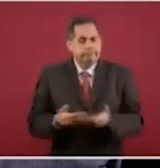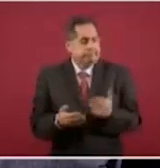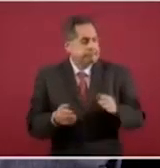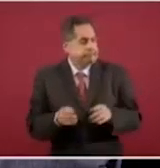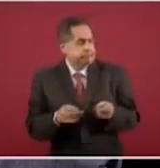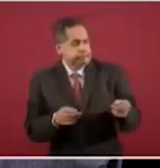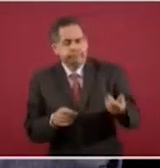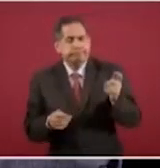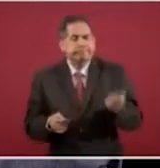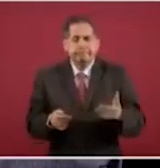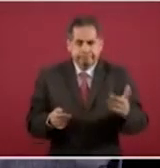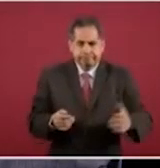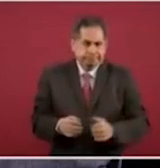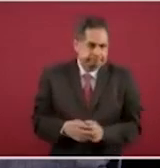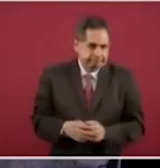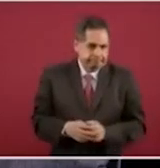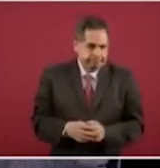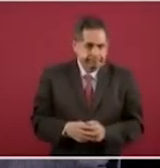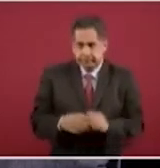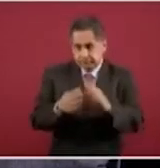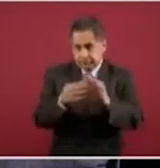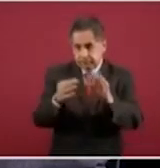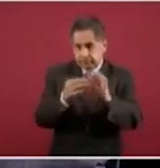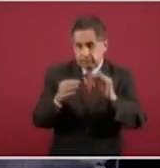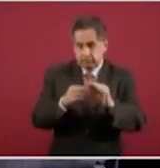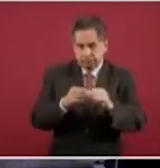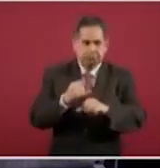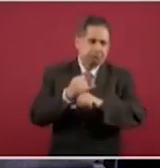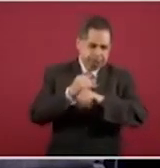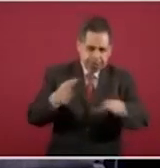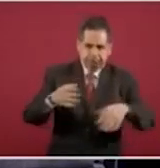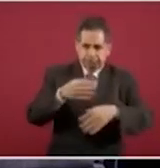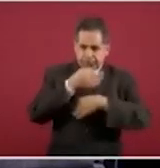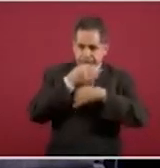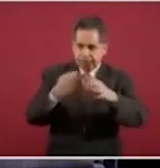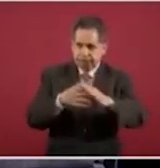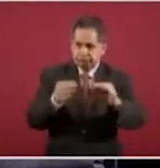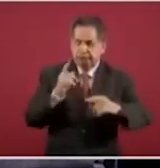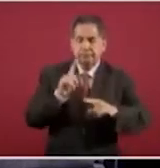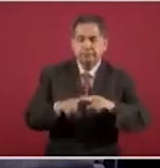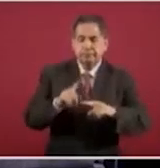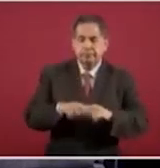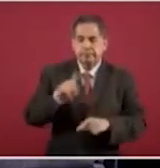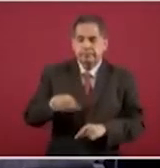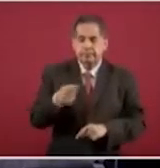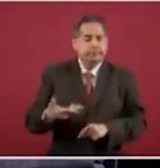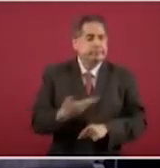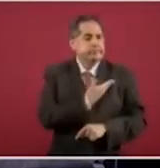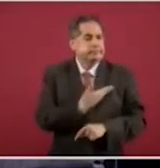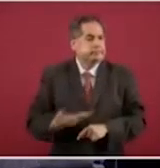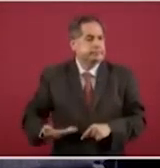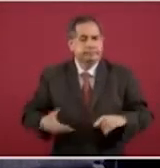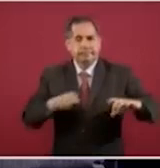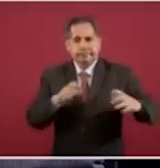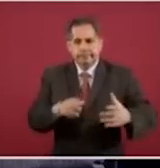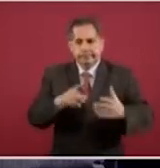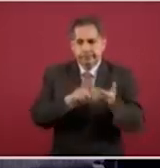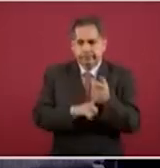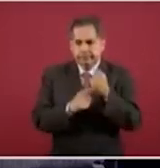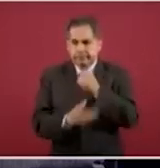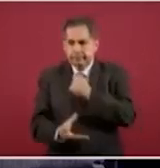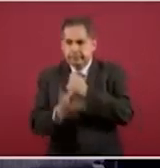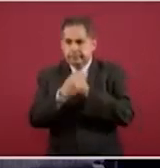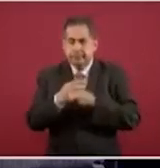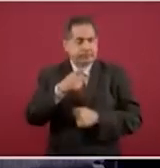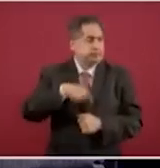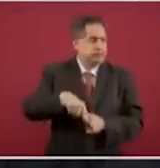ello bueno pues debo informar por indicaciones del presidente y la autorización